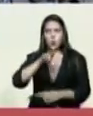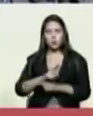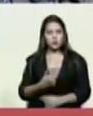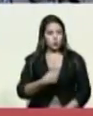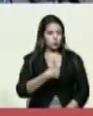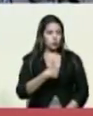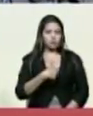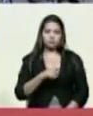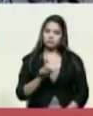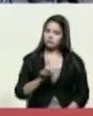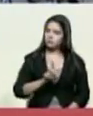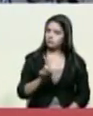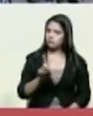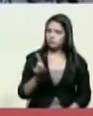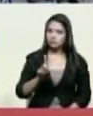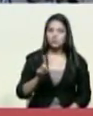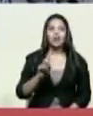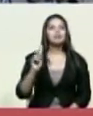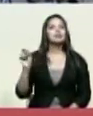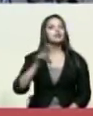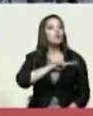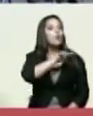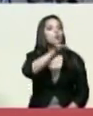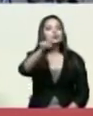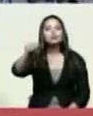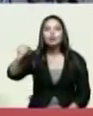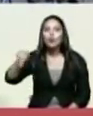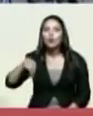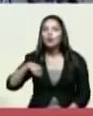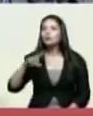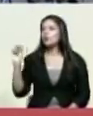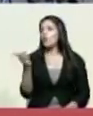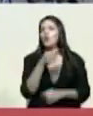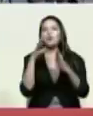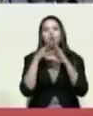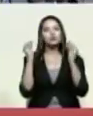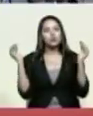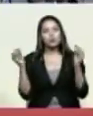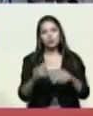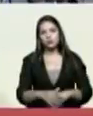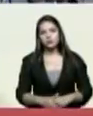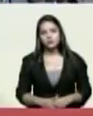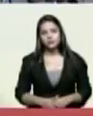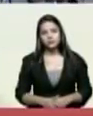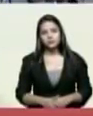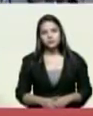No es el yo, es el nosotros, ¿no? El todos nosotros.